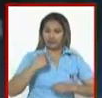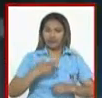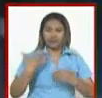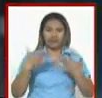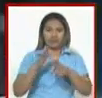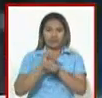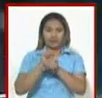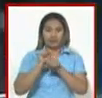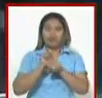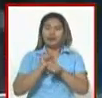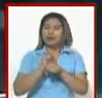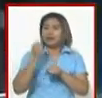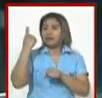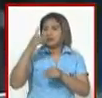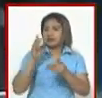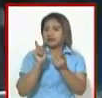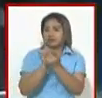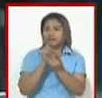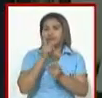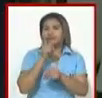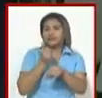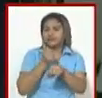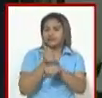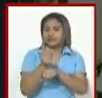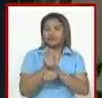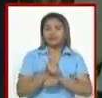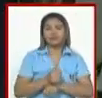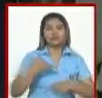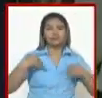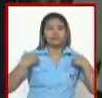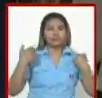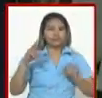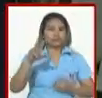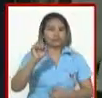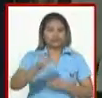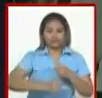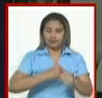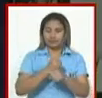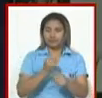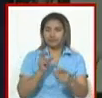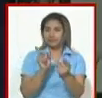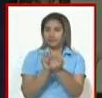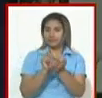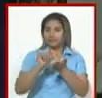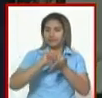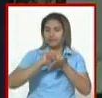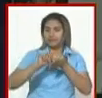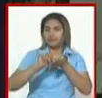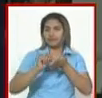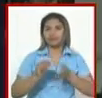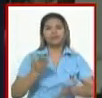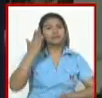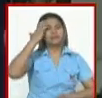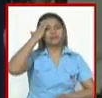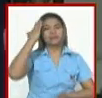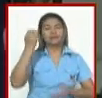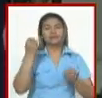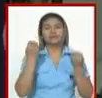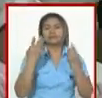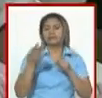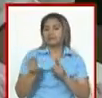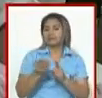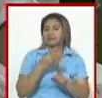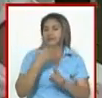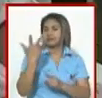realizan los trabajos investigativos para dar con el autor de la agresión a un joven de 30 años quien fue intervenido quirúrgicamente debido a sus lesiones